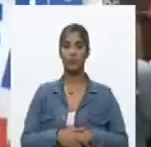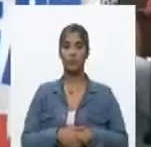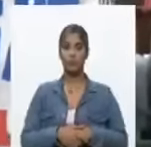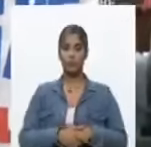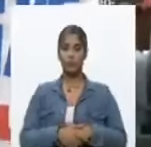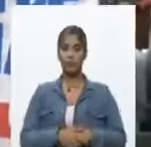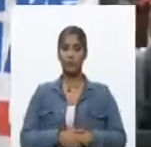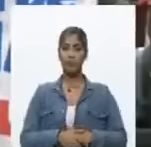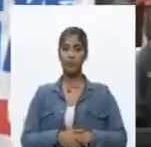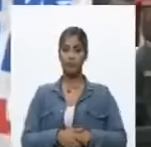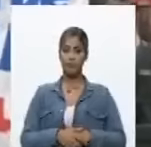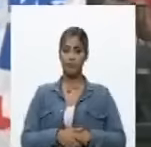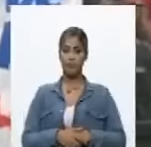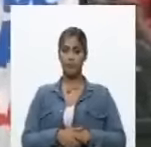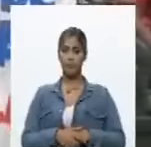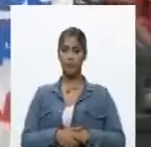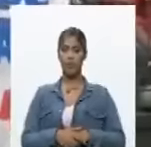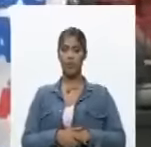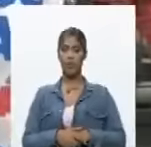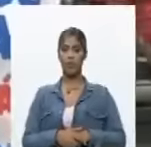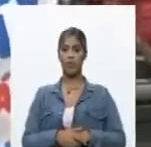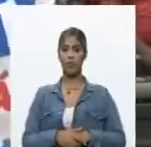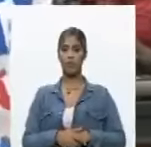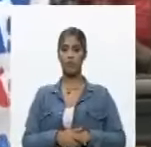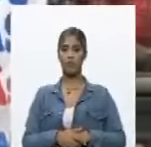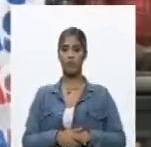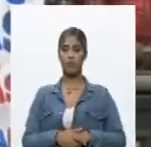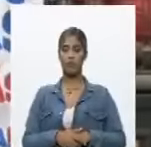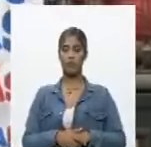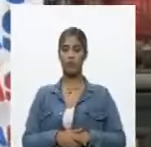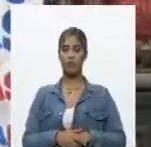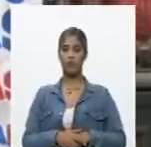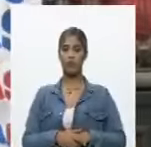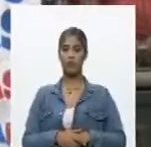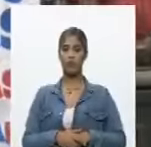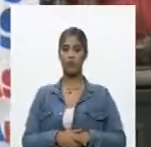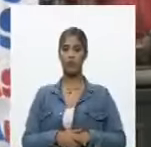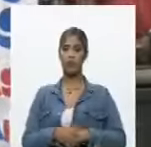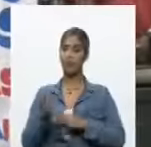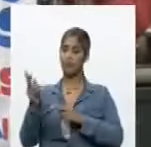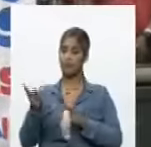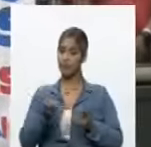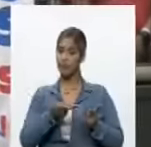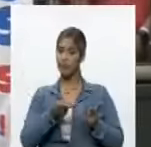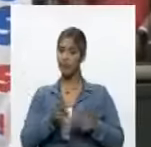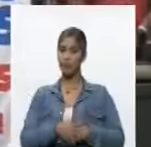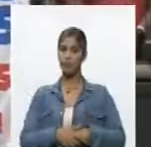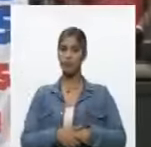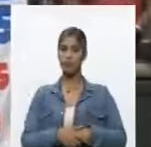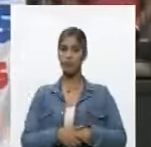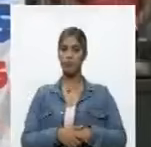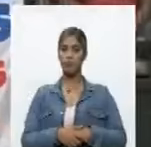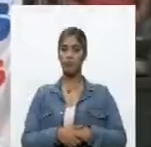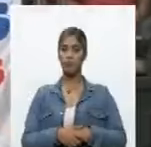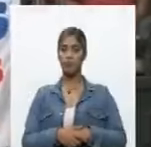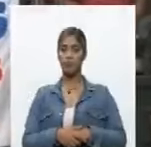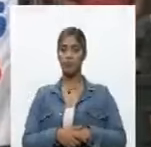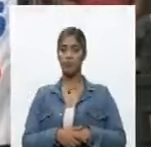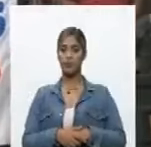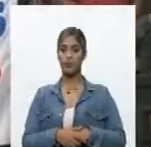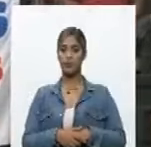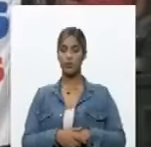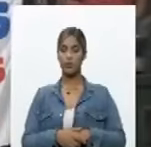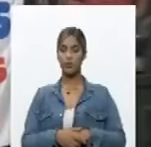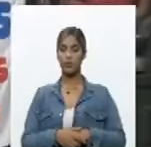Victoria Socialista, bienvenidos. De la Comuna Guaycamacuto Bicentenario Limón Nuevo Día, bienvenido. De la Comuna